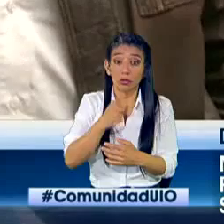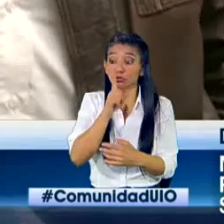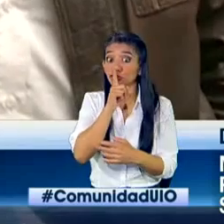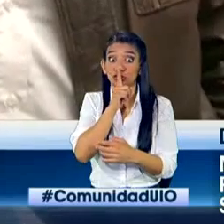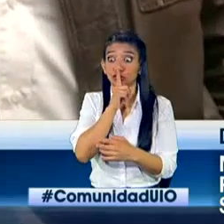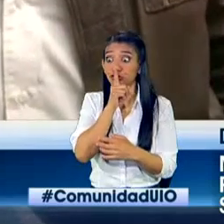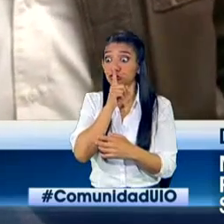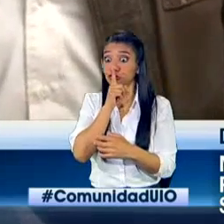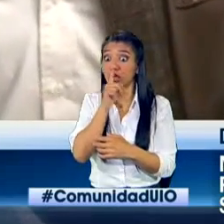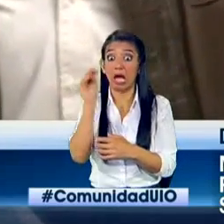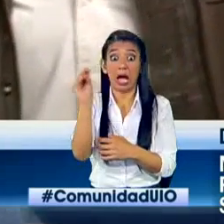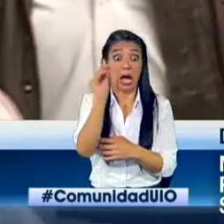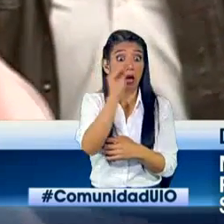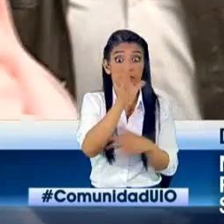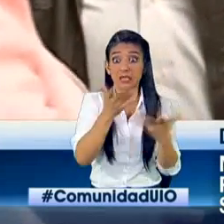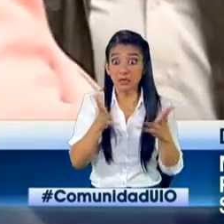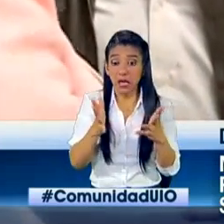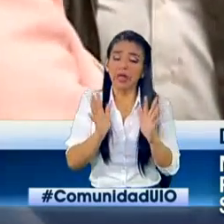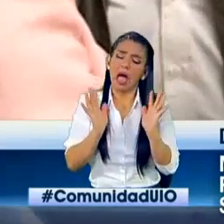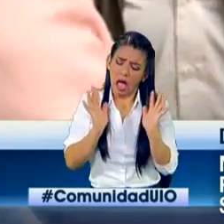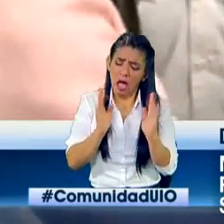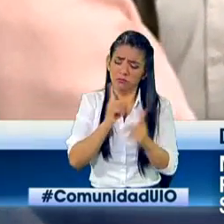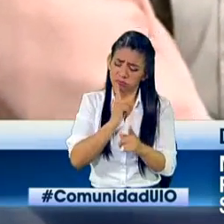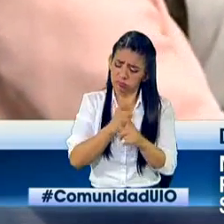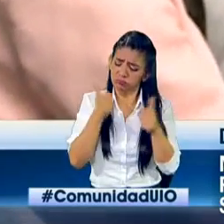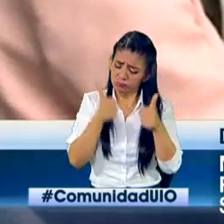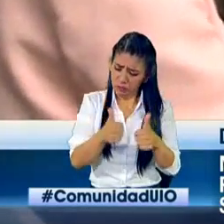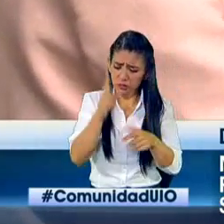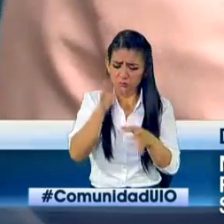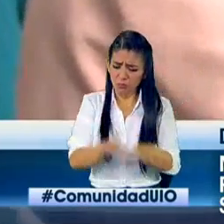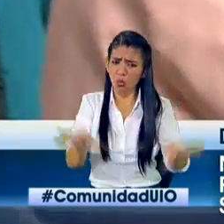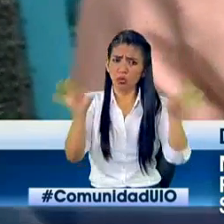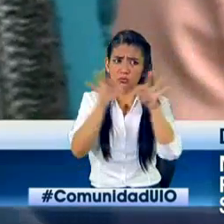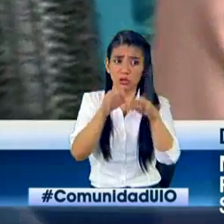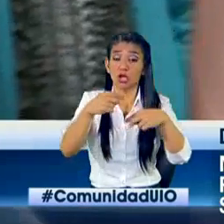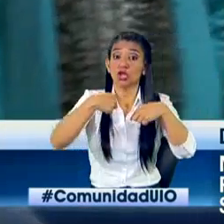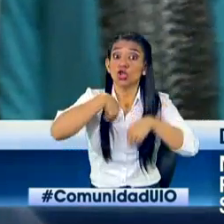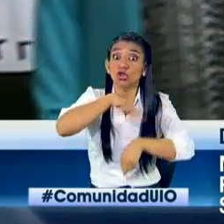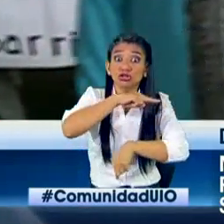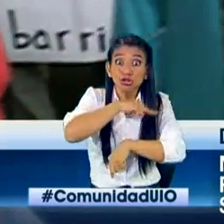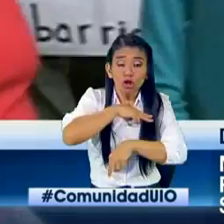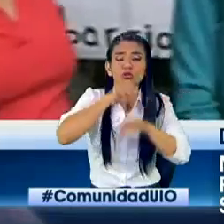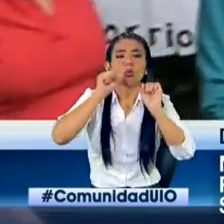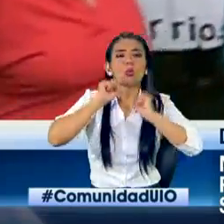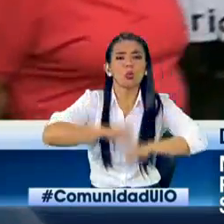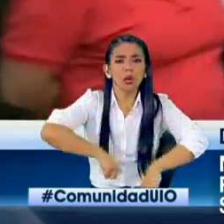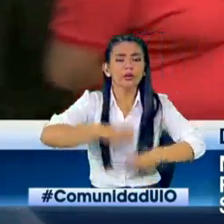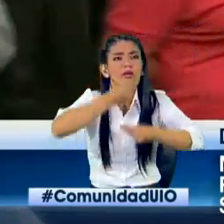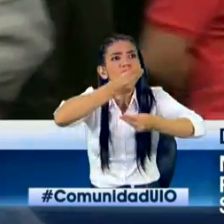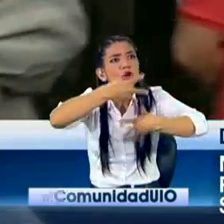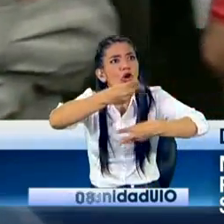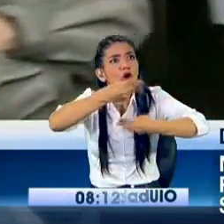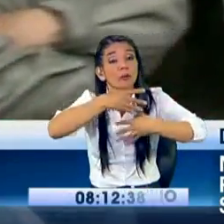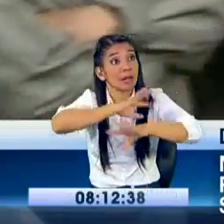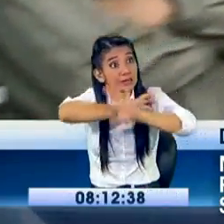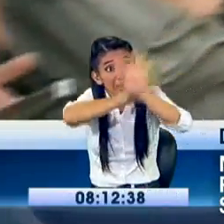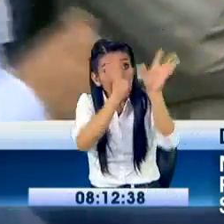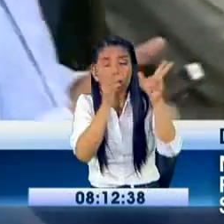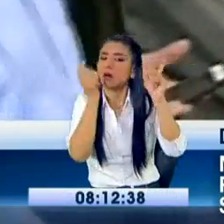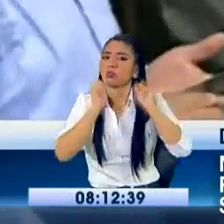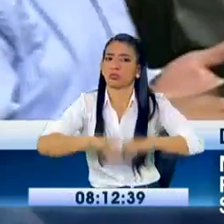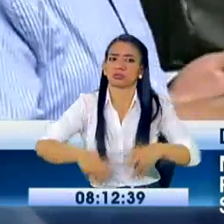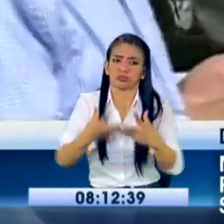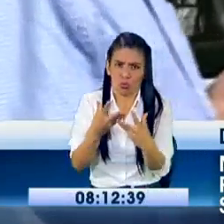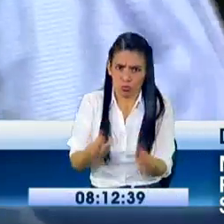trabajadoras sexuales se asienten aquí. Realmente el centro histórico tiene que ser turístico como está la propuesta de la alcaldía.